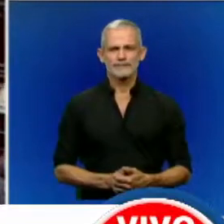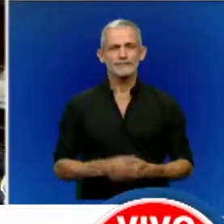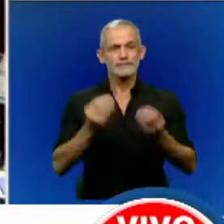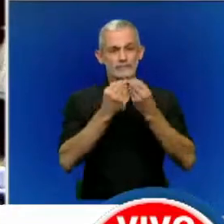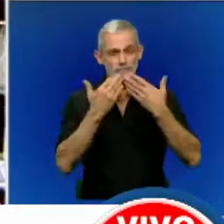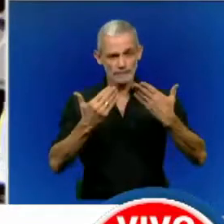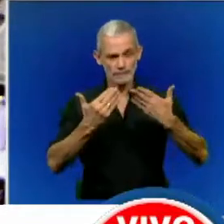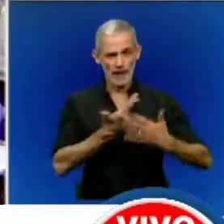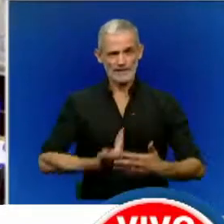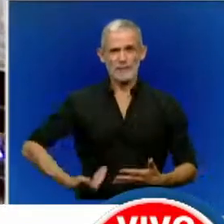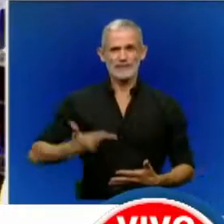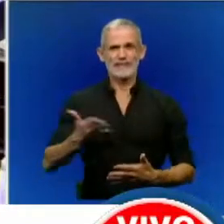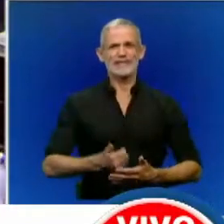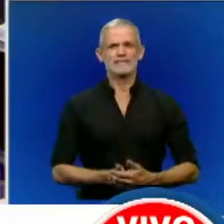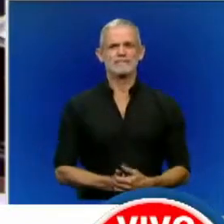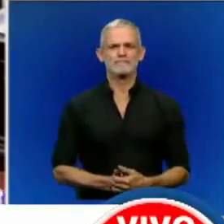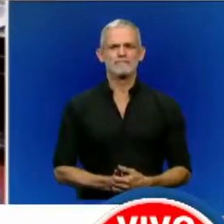Muchas gracias, presidente.